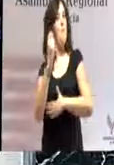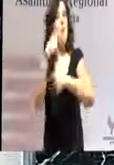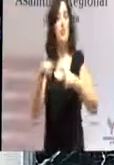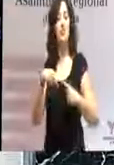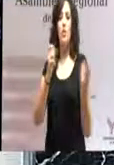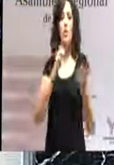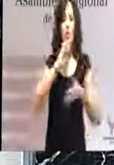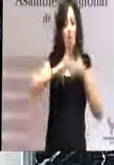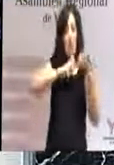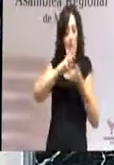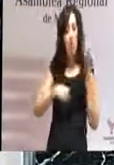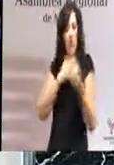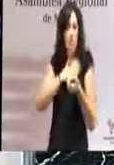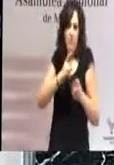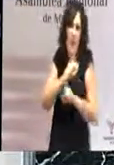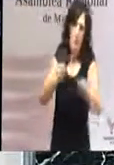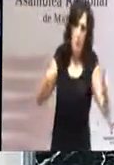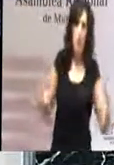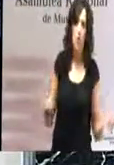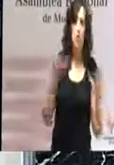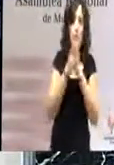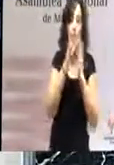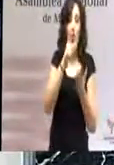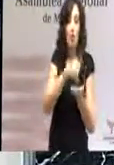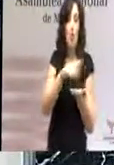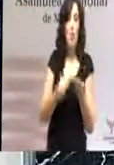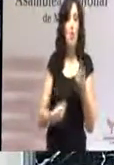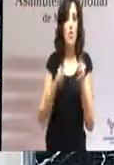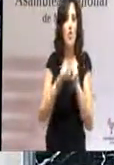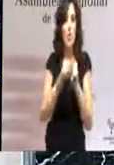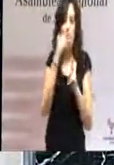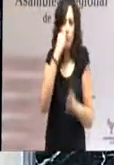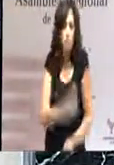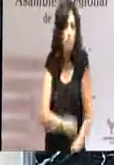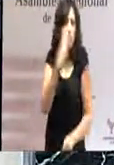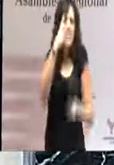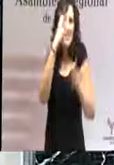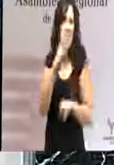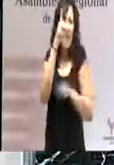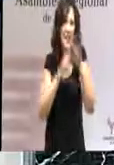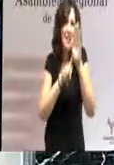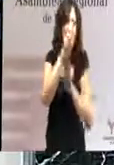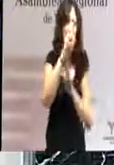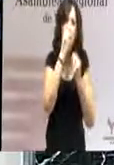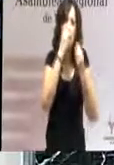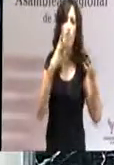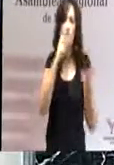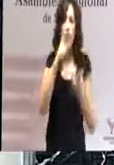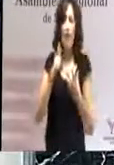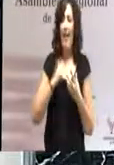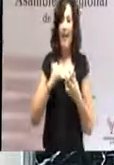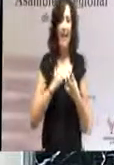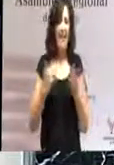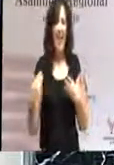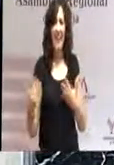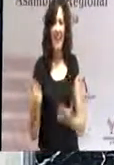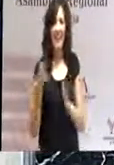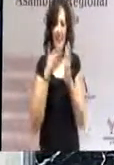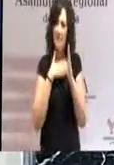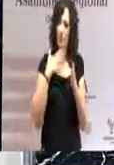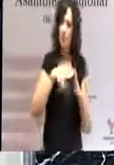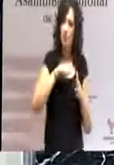catastrofistas, ya que entendemos que la región cuenta con un extraordinario potencial de crecimiento que está siendo desperdiciado. Creemos en el futuro de